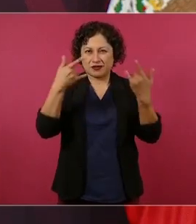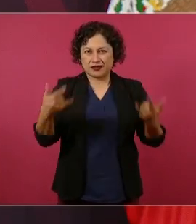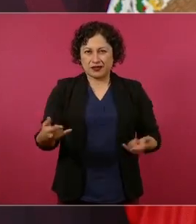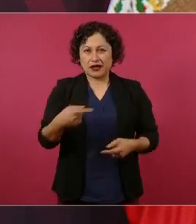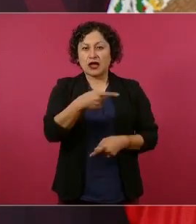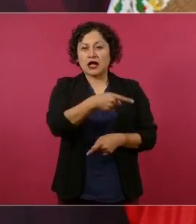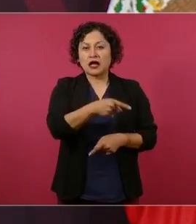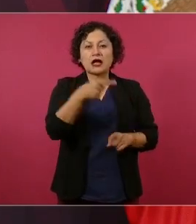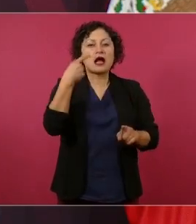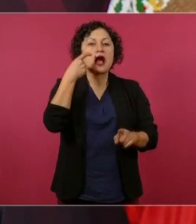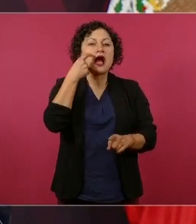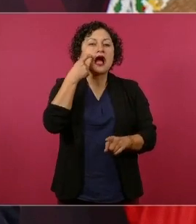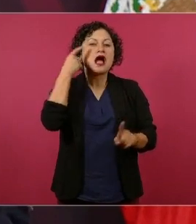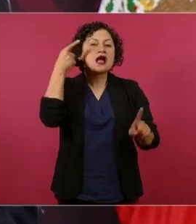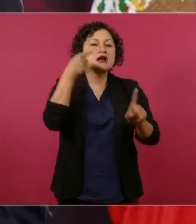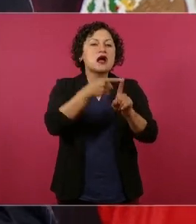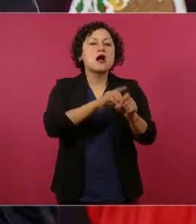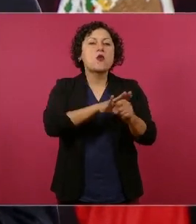Eso